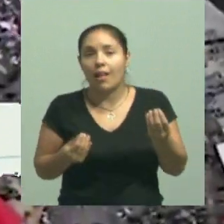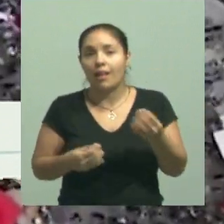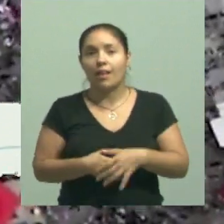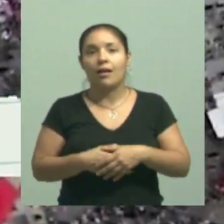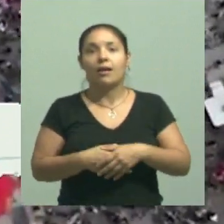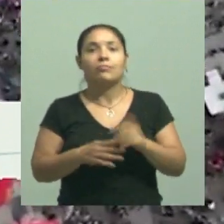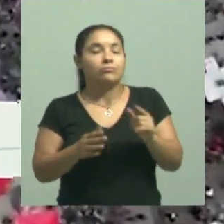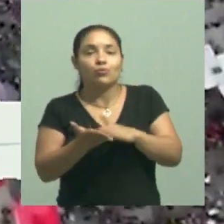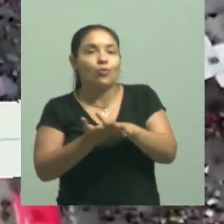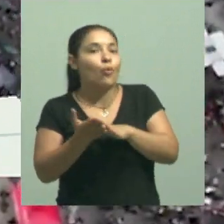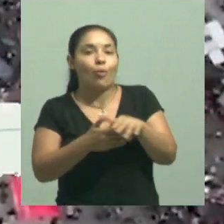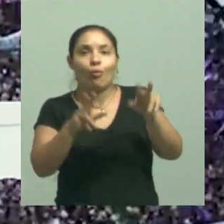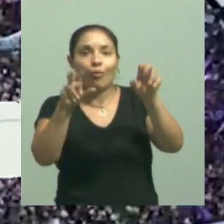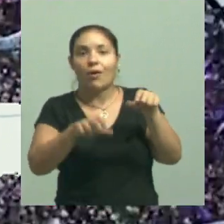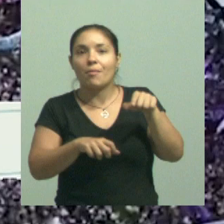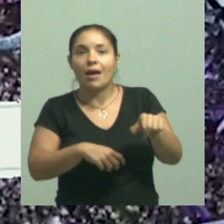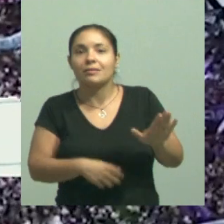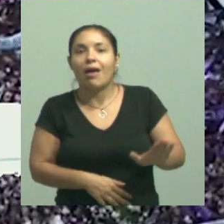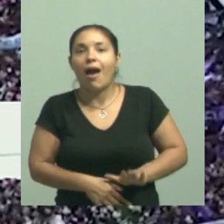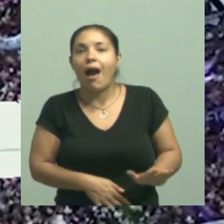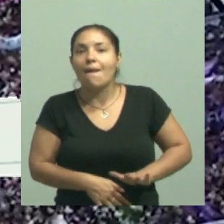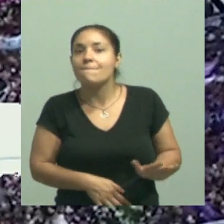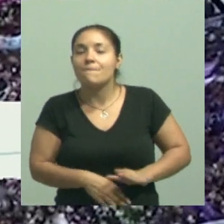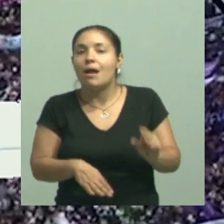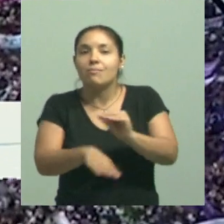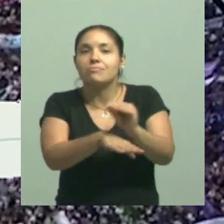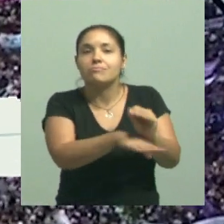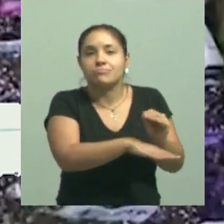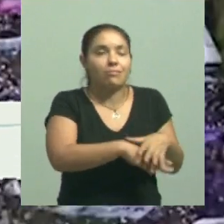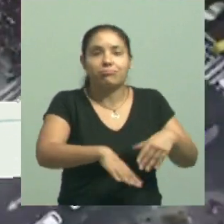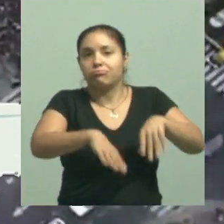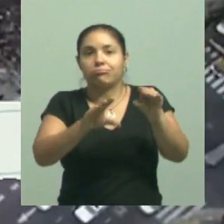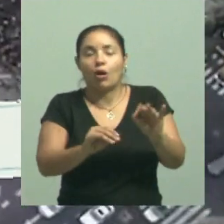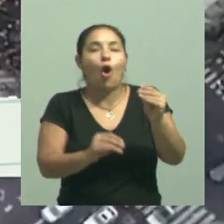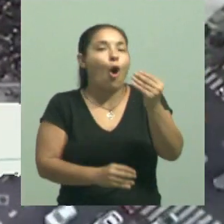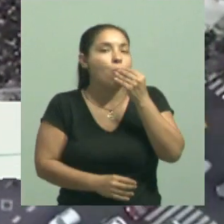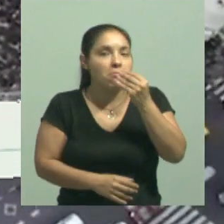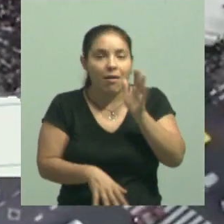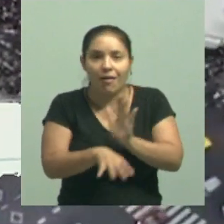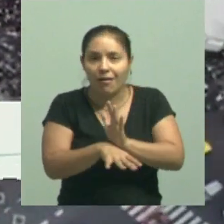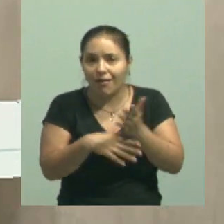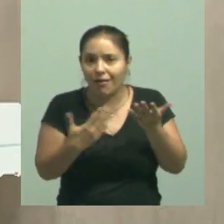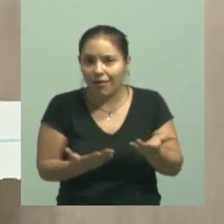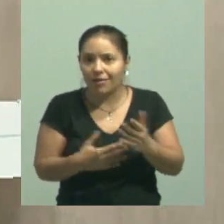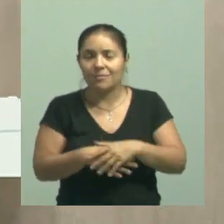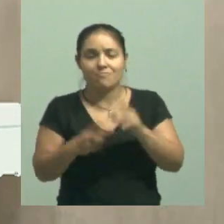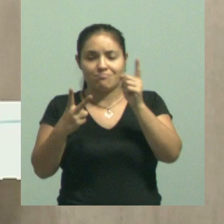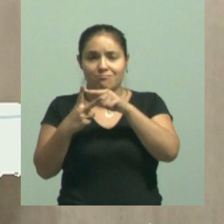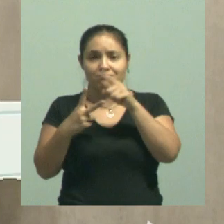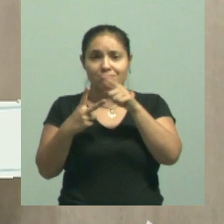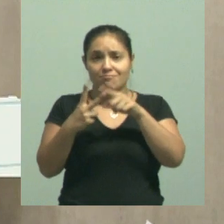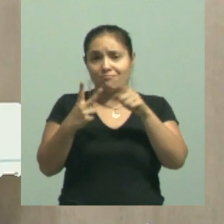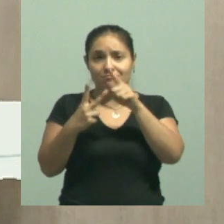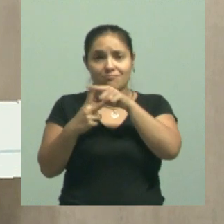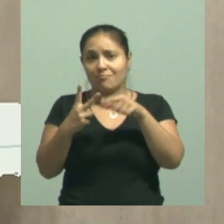solventar, resolver la cuestión más concreta, comer. Sí. Y esas dos consignas me parece que ilustran un poco